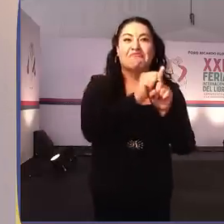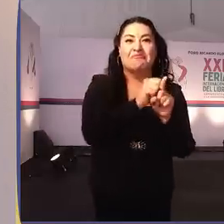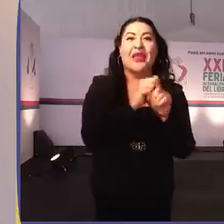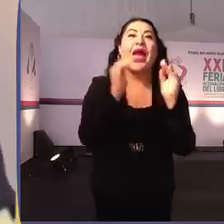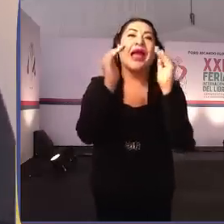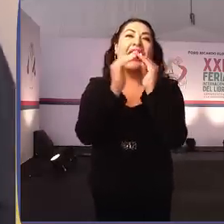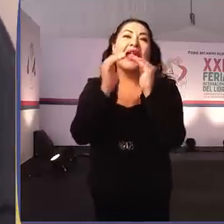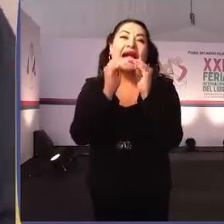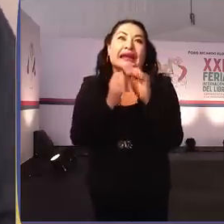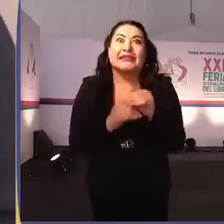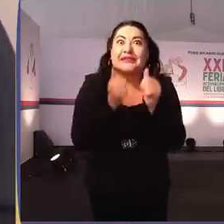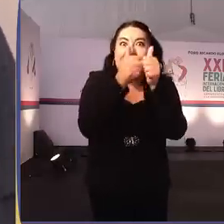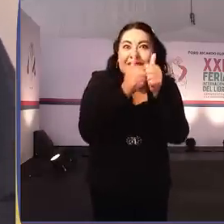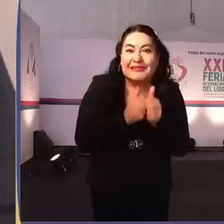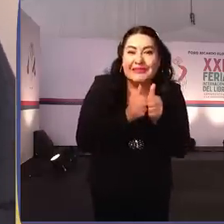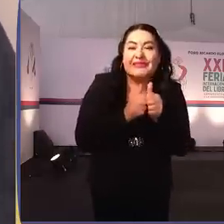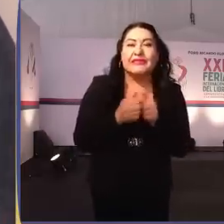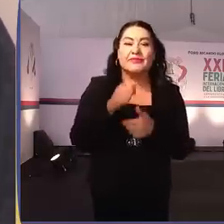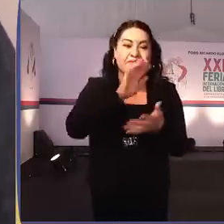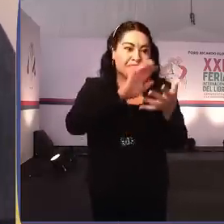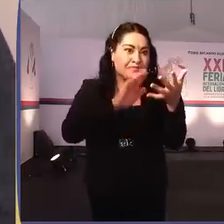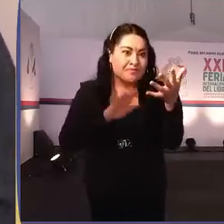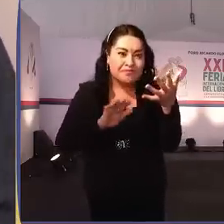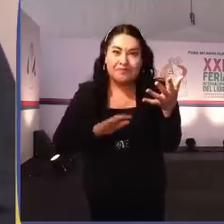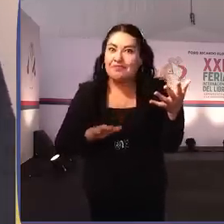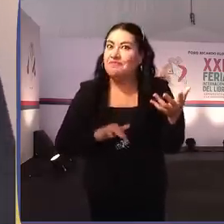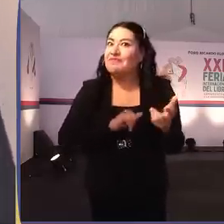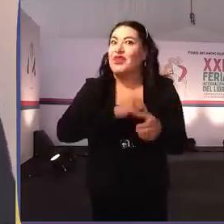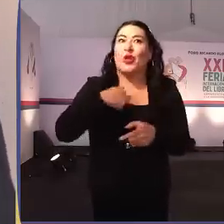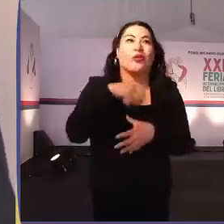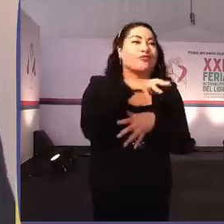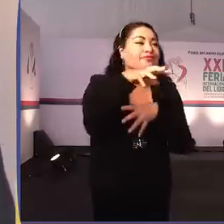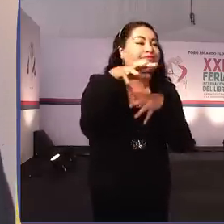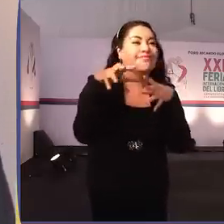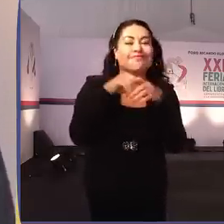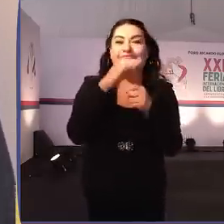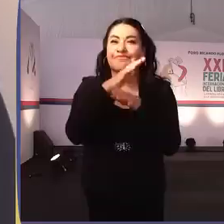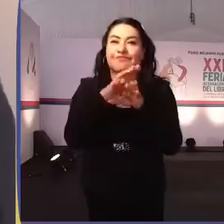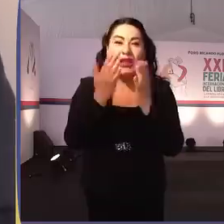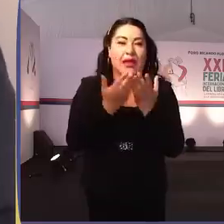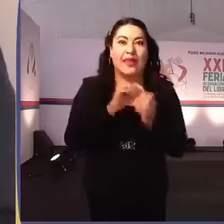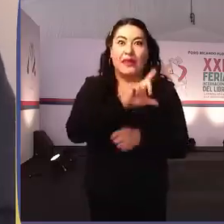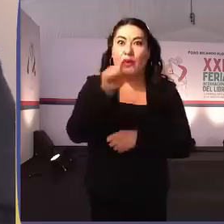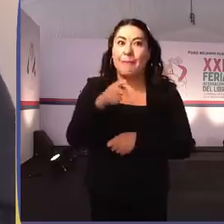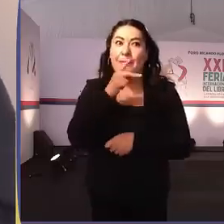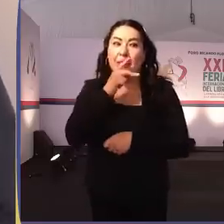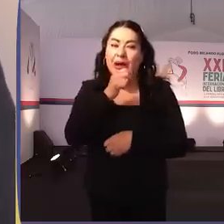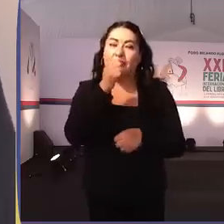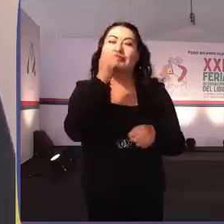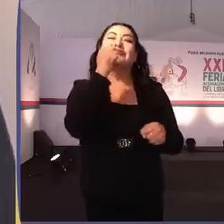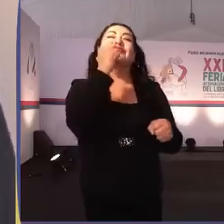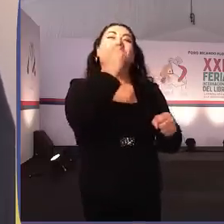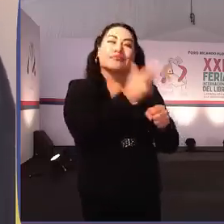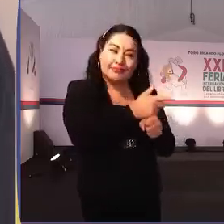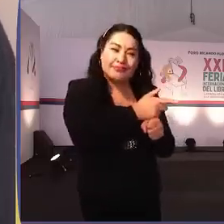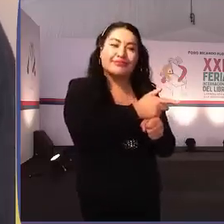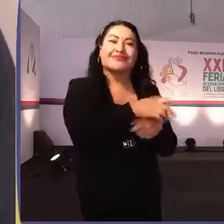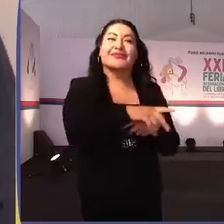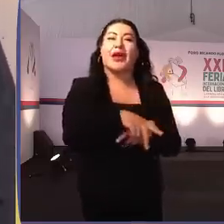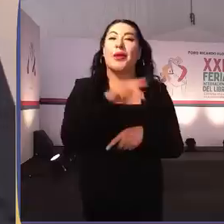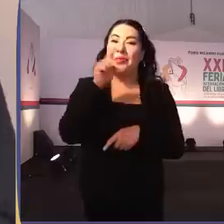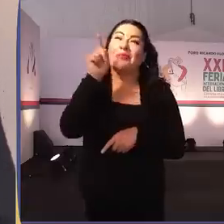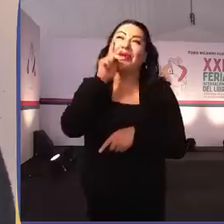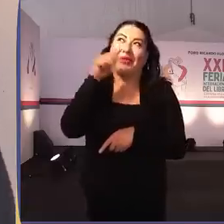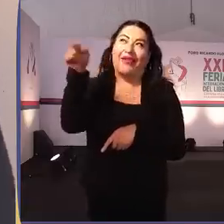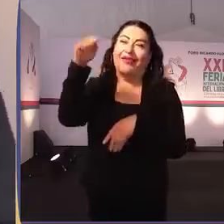casa leyendo. Y me devoré todo, todo, hasta que mi papá me cachó. Mi padre era más listo que yo y entonces